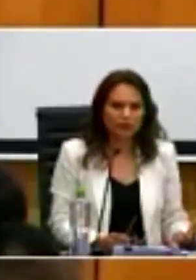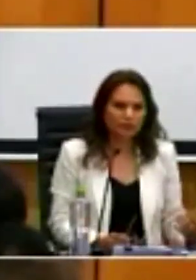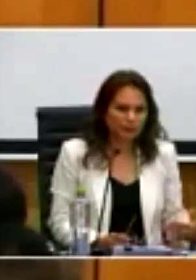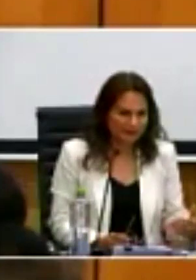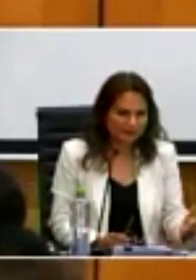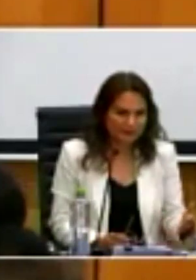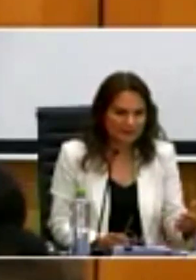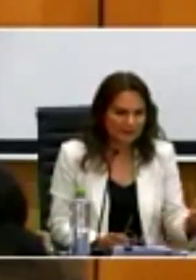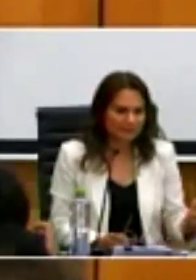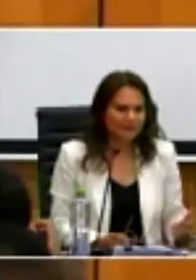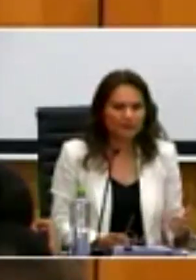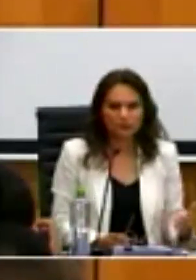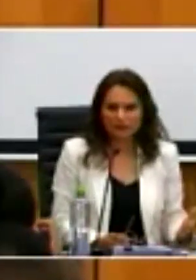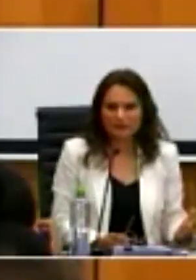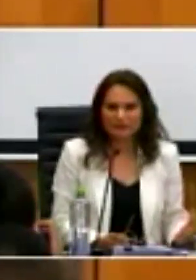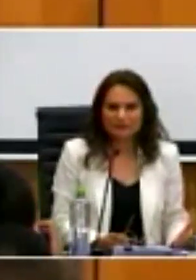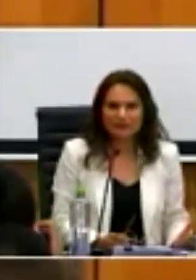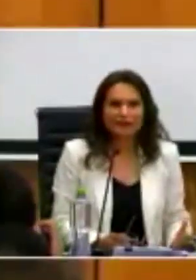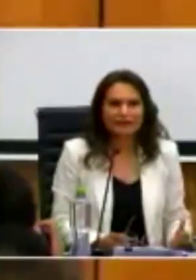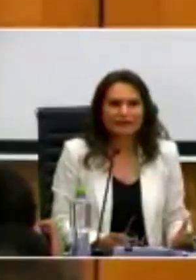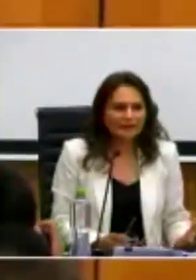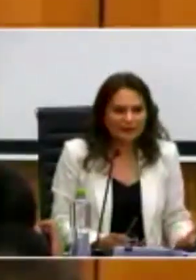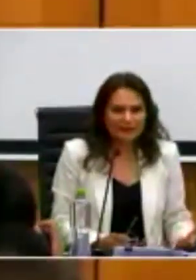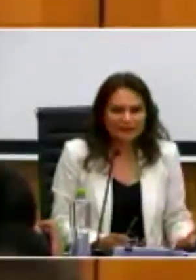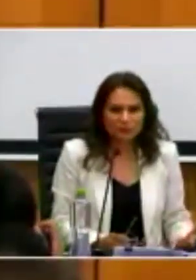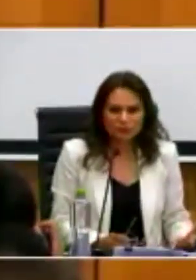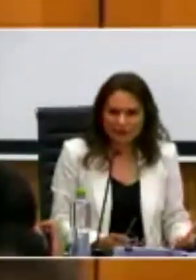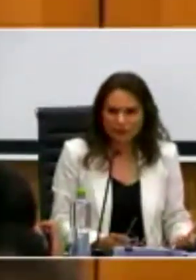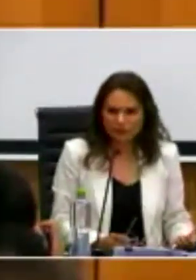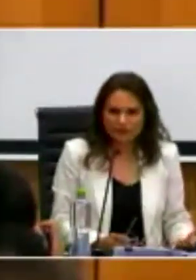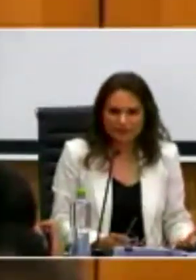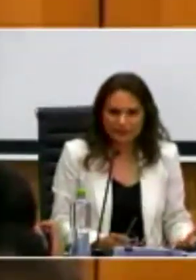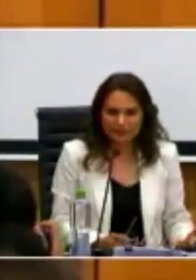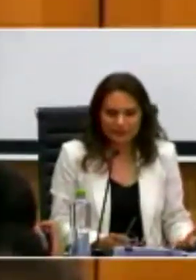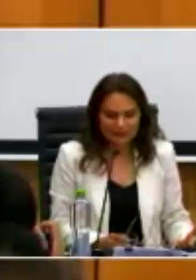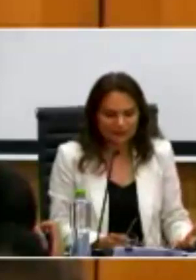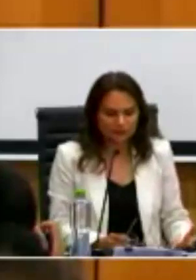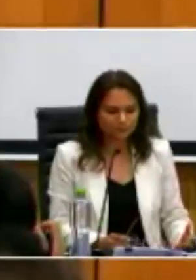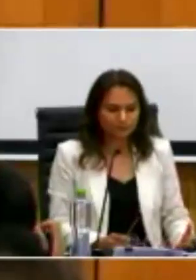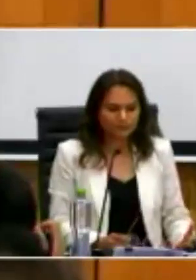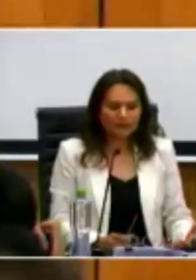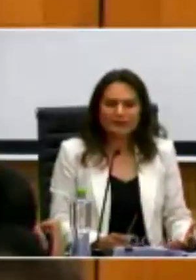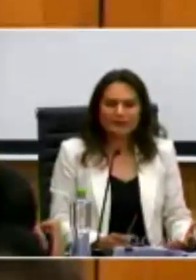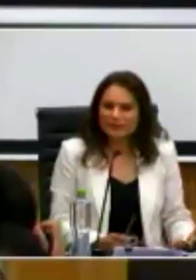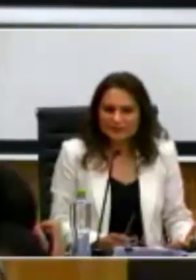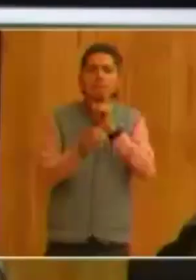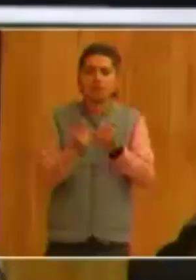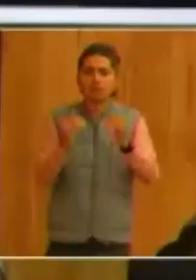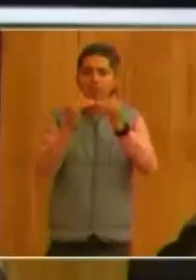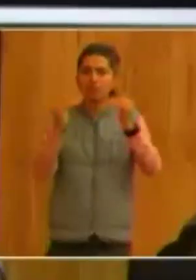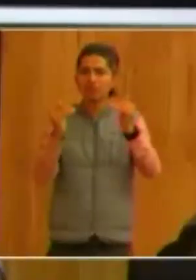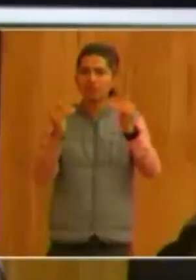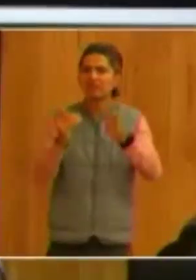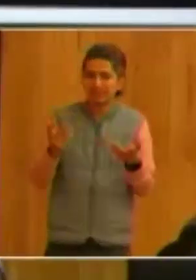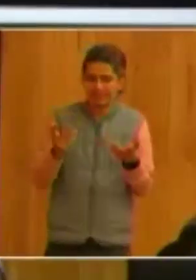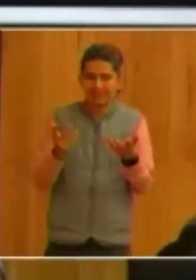público y poder aterrizar al final con la sentencia de qué es juzgar con perspectiva de género. Es precisamente,